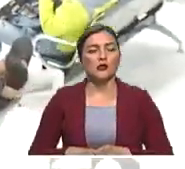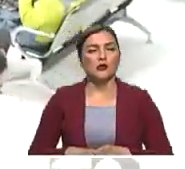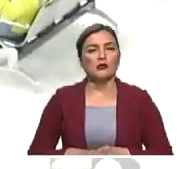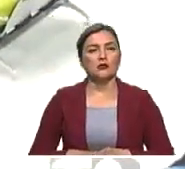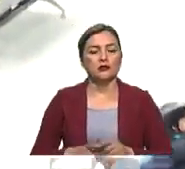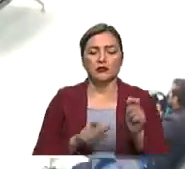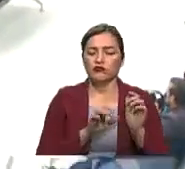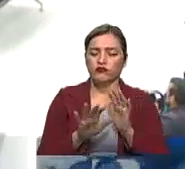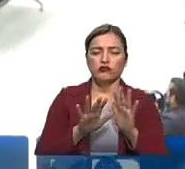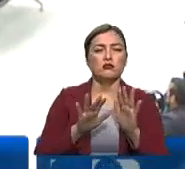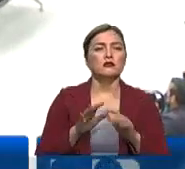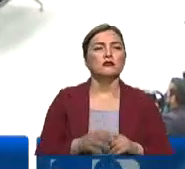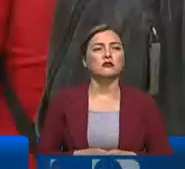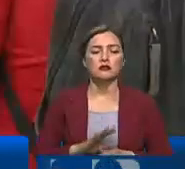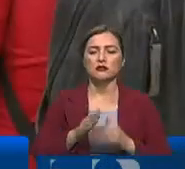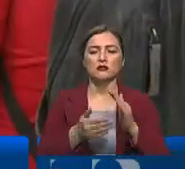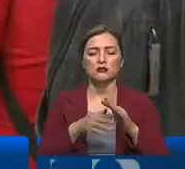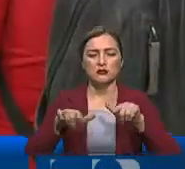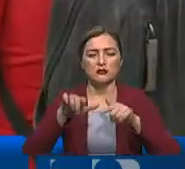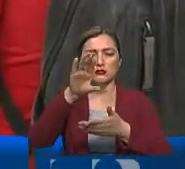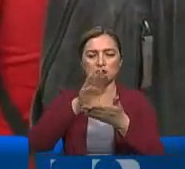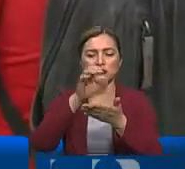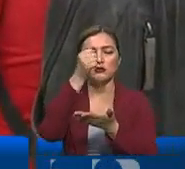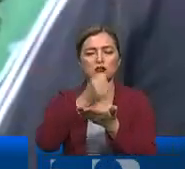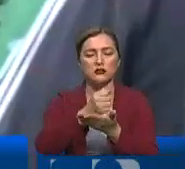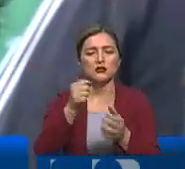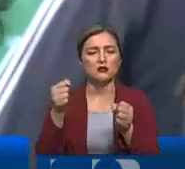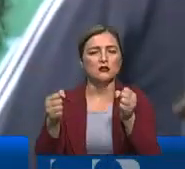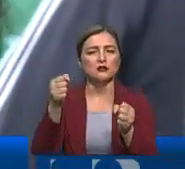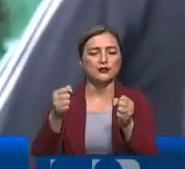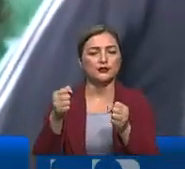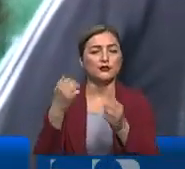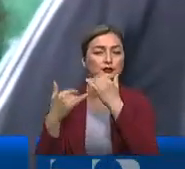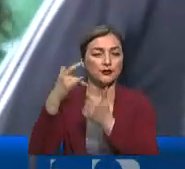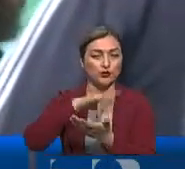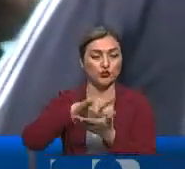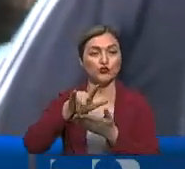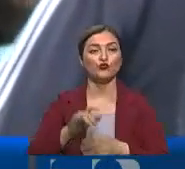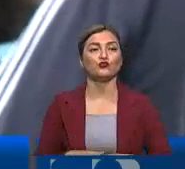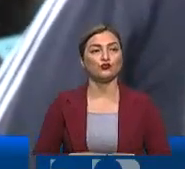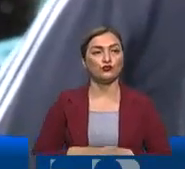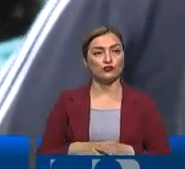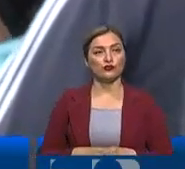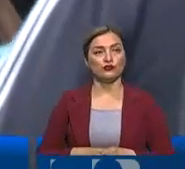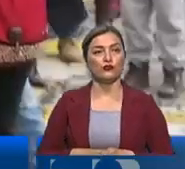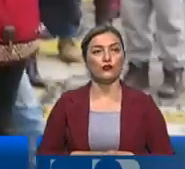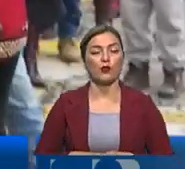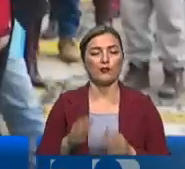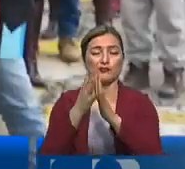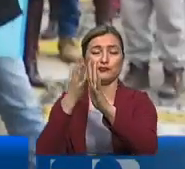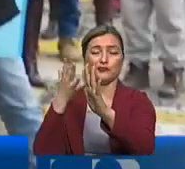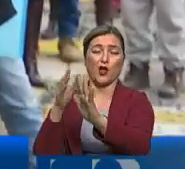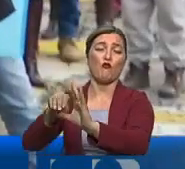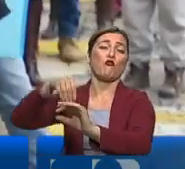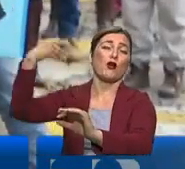Alto flujo de personas se registró nuevamente en el Centro de Matriculación Vehicular Bicentenario. La fila estaba incluso en los exteriores y,